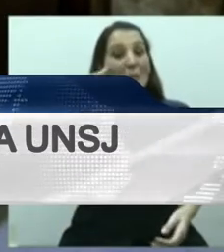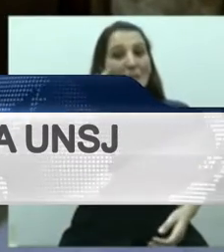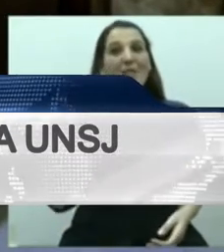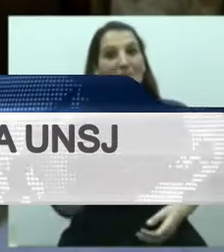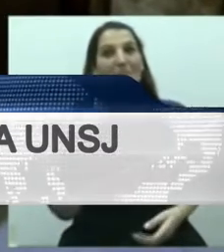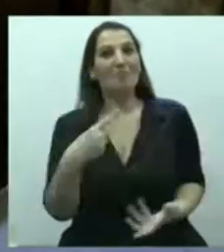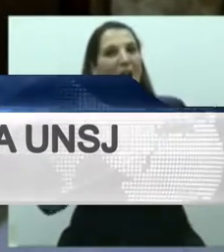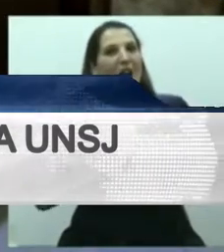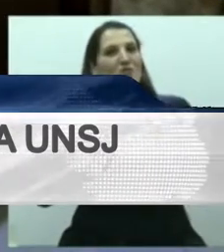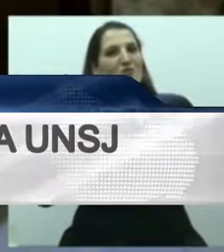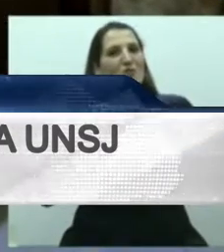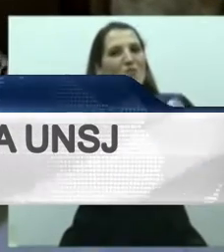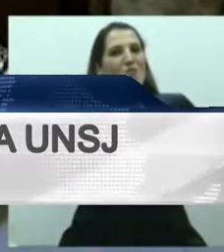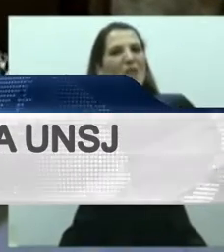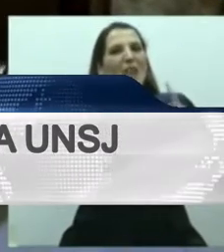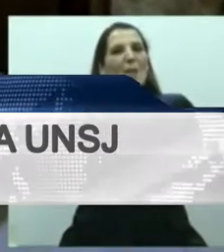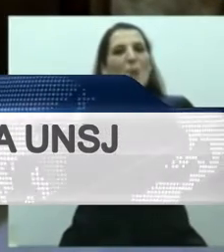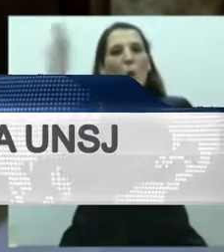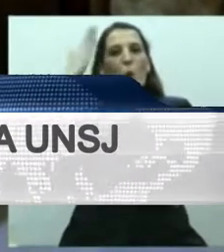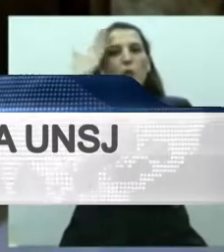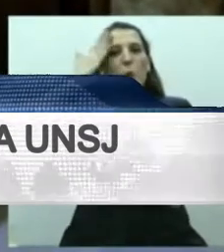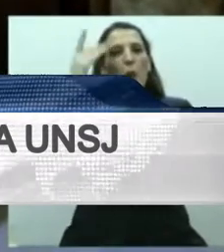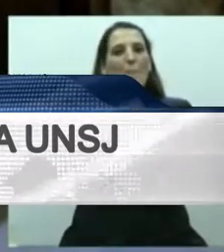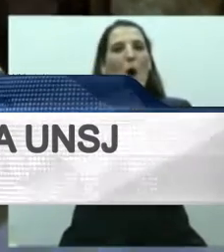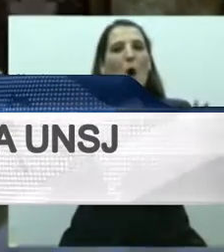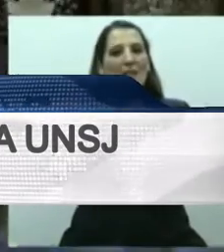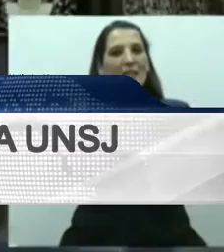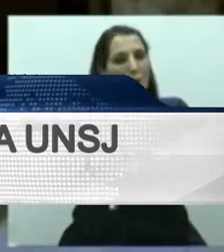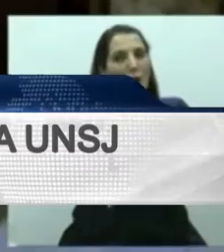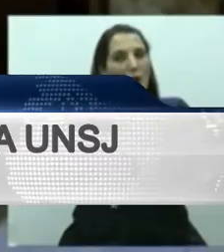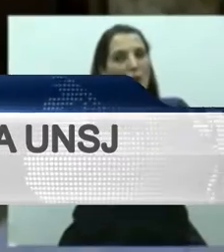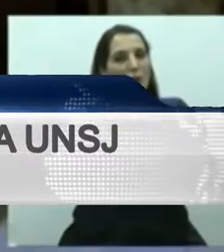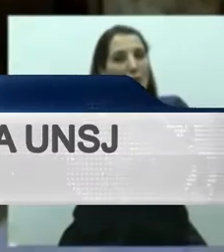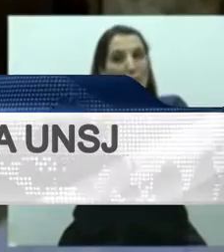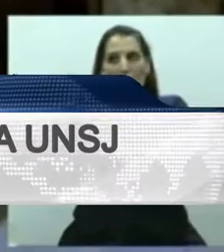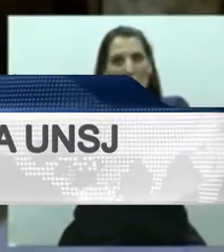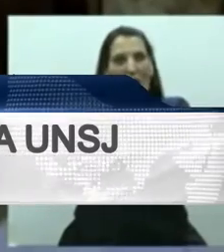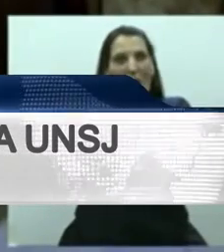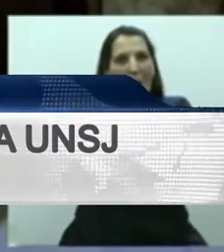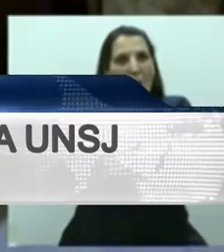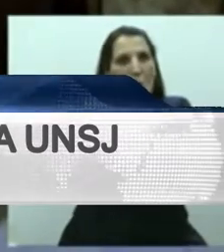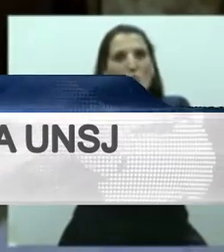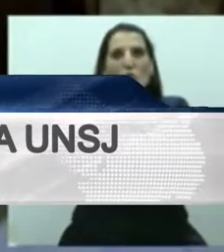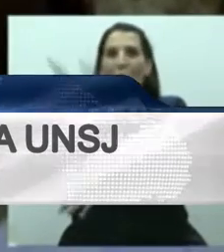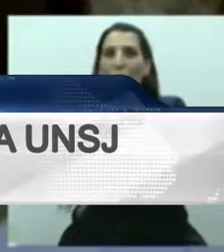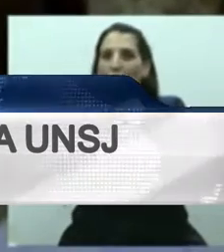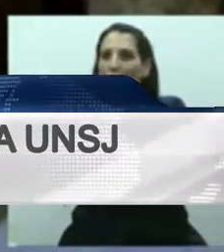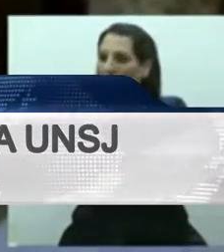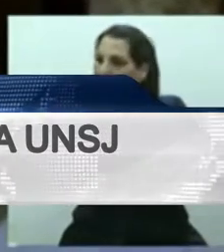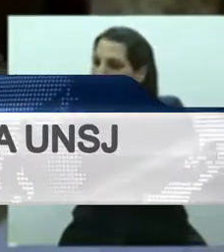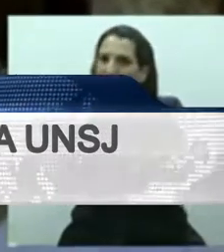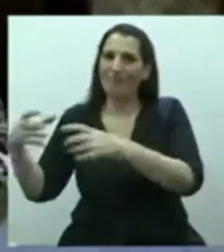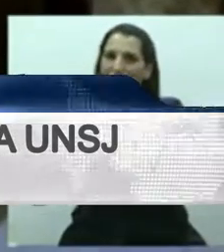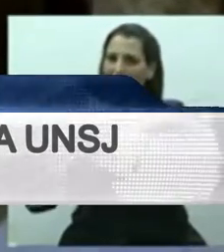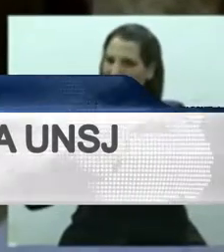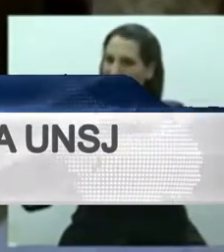oposición y por antecedentes. Claro. Pero bueno, es un chico un costo muy grande, son decisiones políticas que tienen que